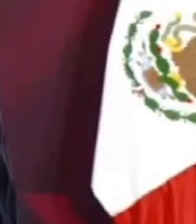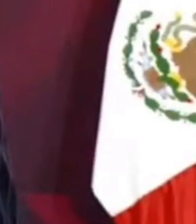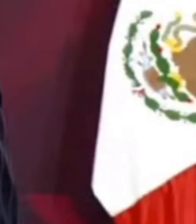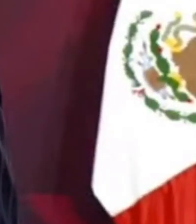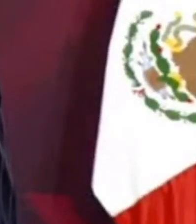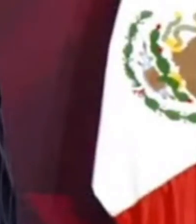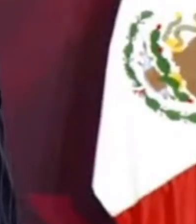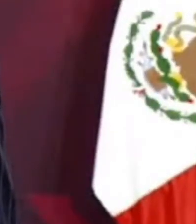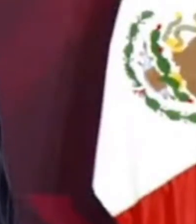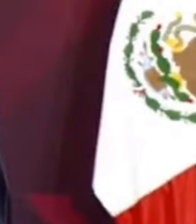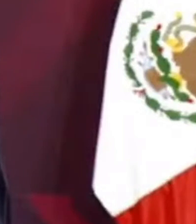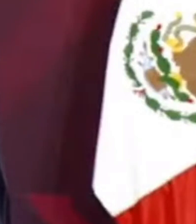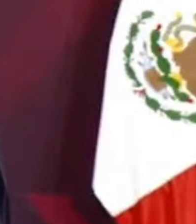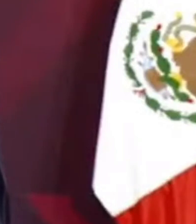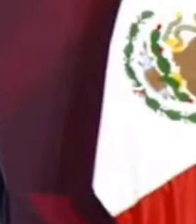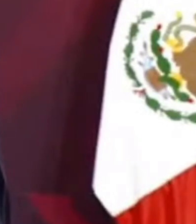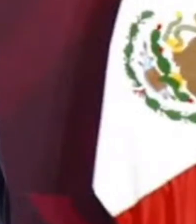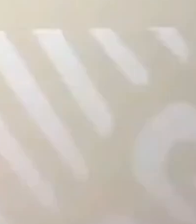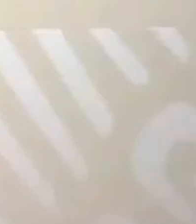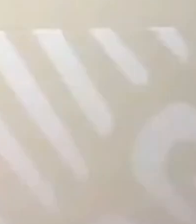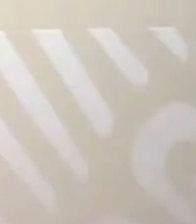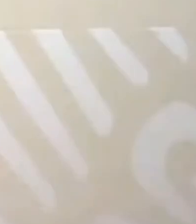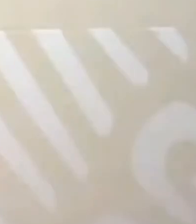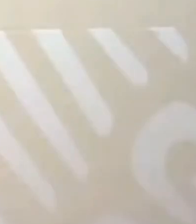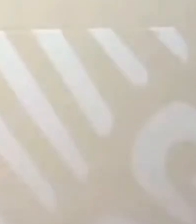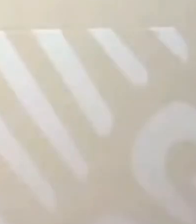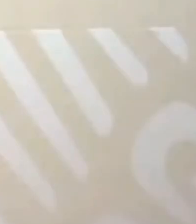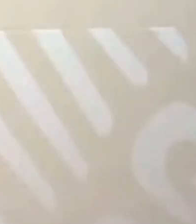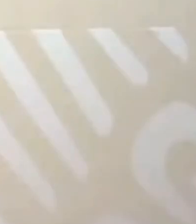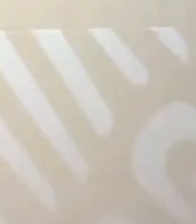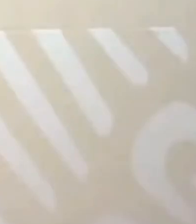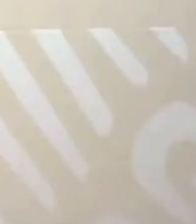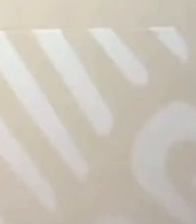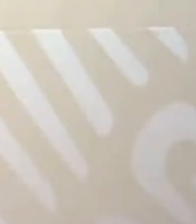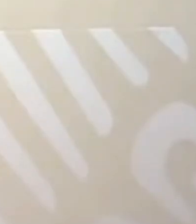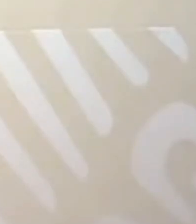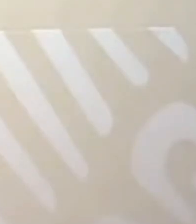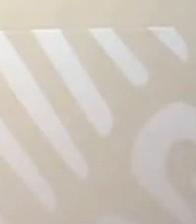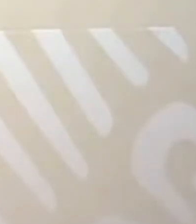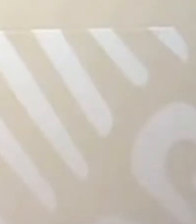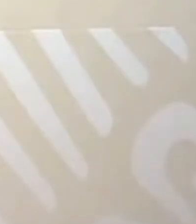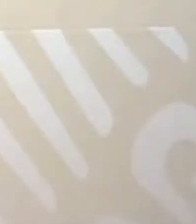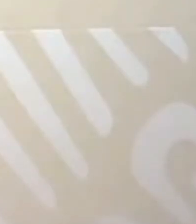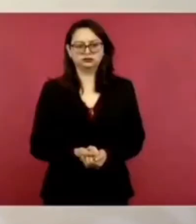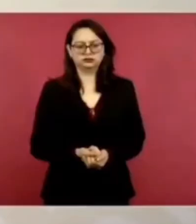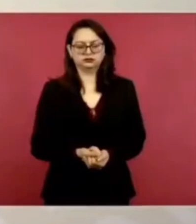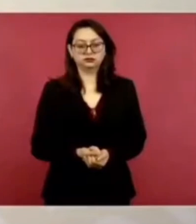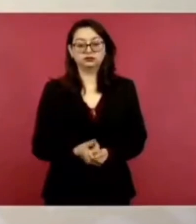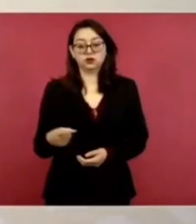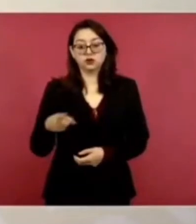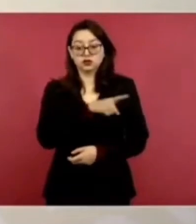Pero no solo quedó en que los rescataron,